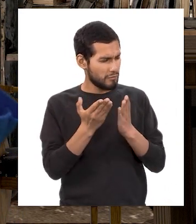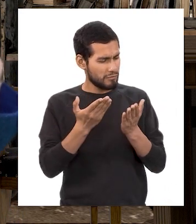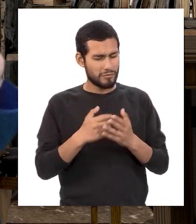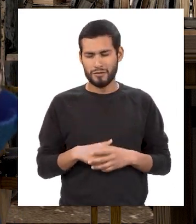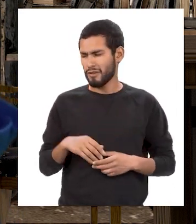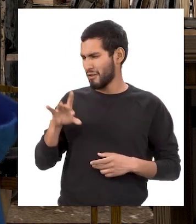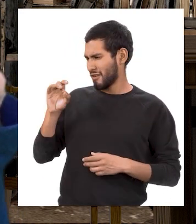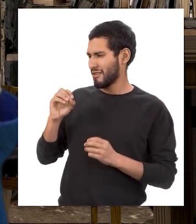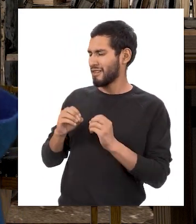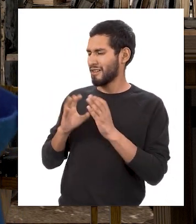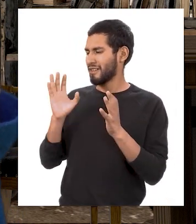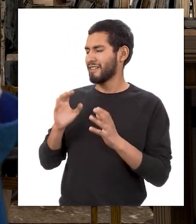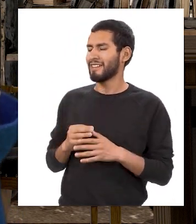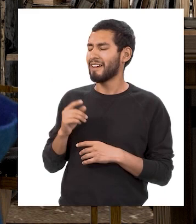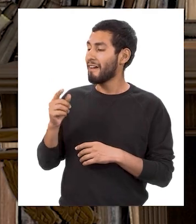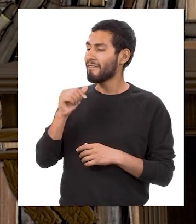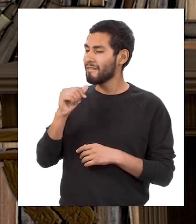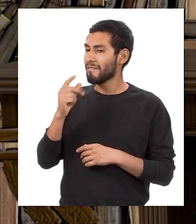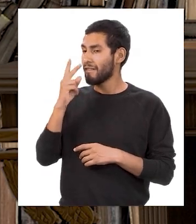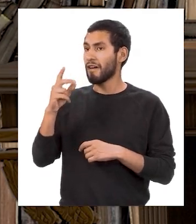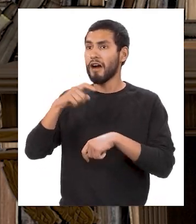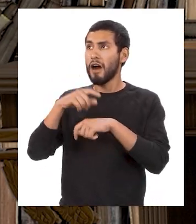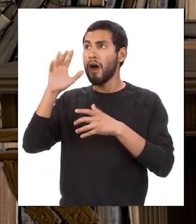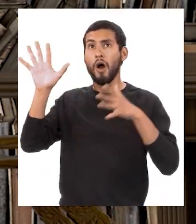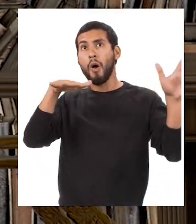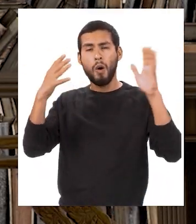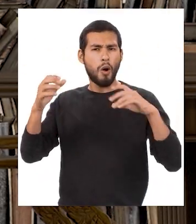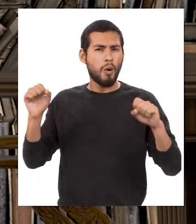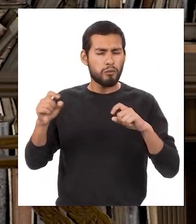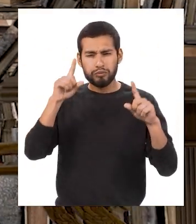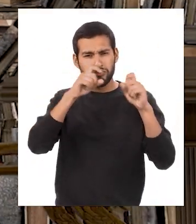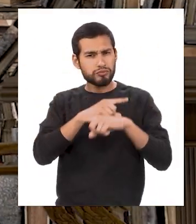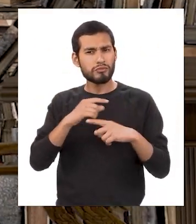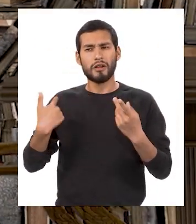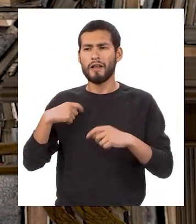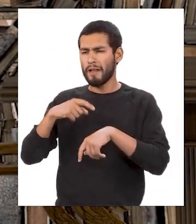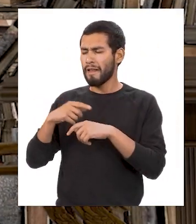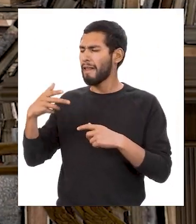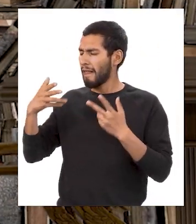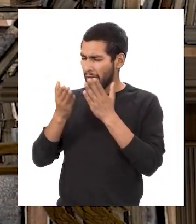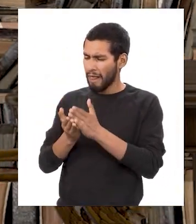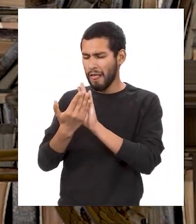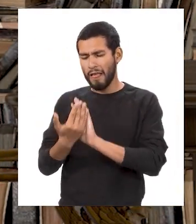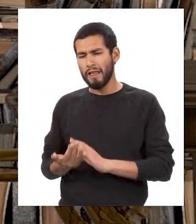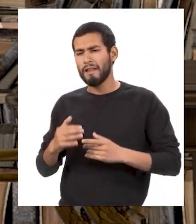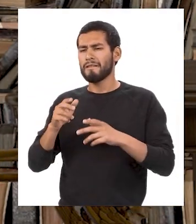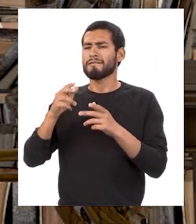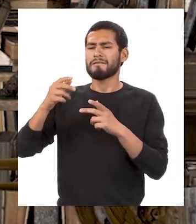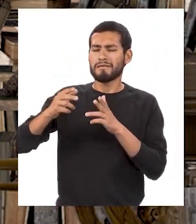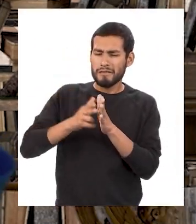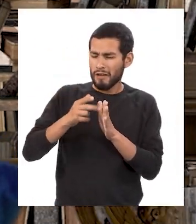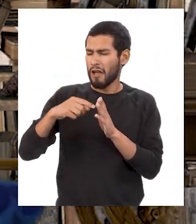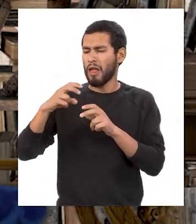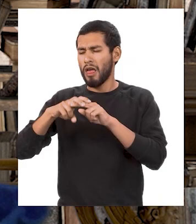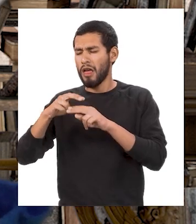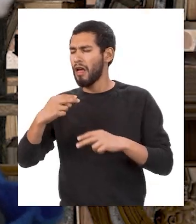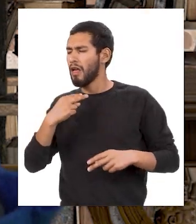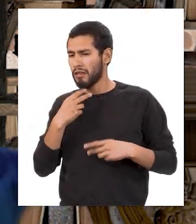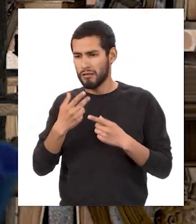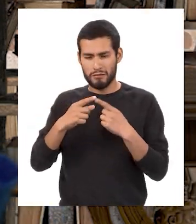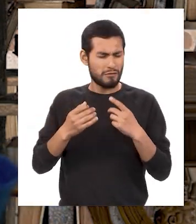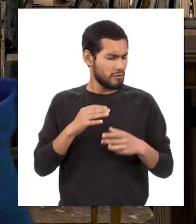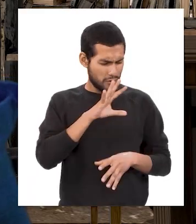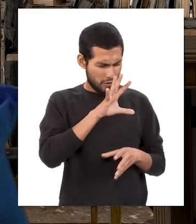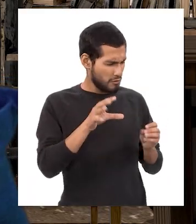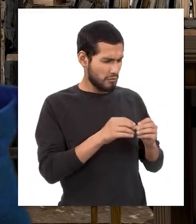Chronicle. Claro, 80 días. Sin tener en cuenta el mal tiempo, los vientos en contra, naufragios, descarrilamientos,